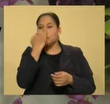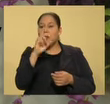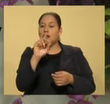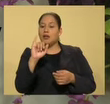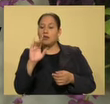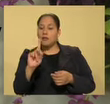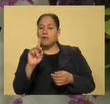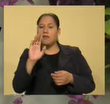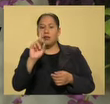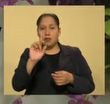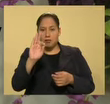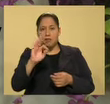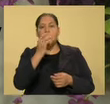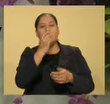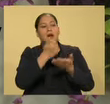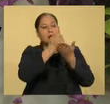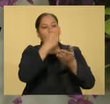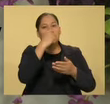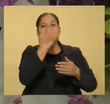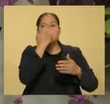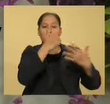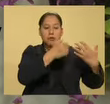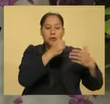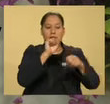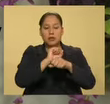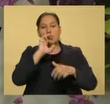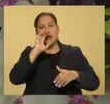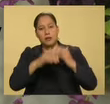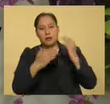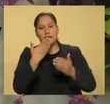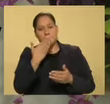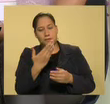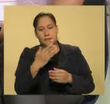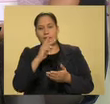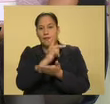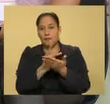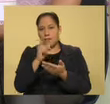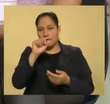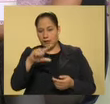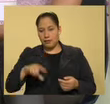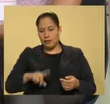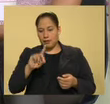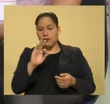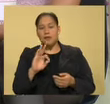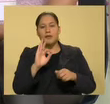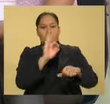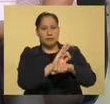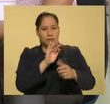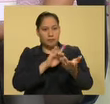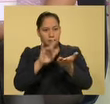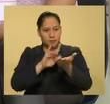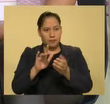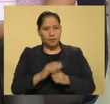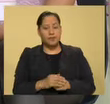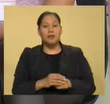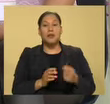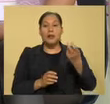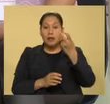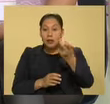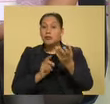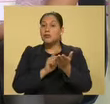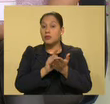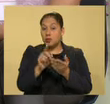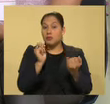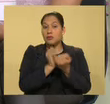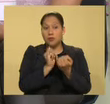los ayuda a terminar la educación primaria y secundaria. Pues un programa más del Gobierno de la Ciudad de México. Y esa es una parte de los derechos también,